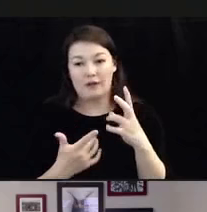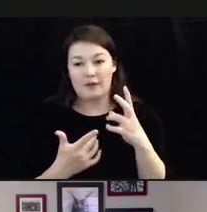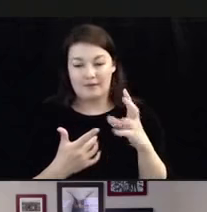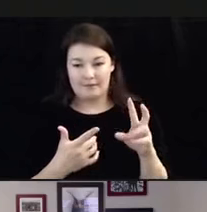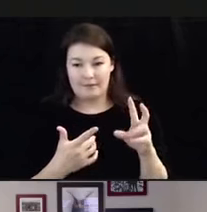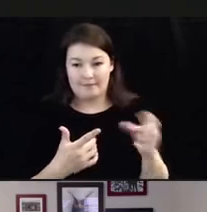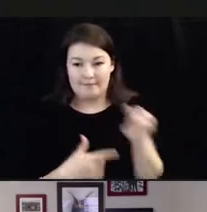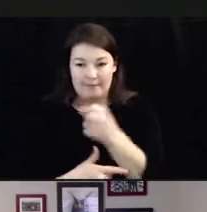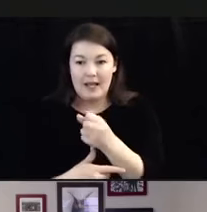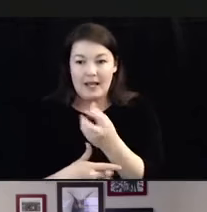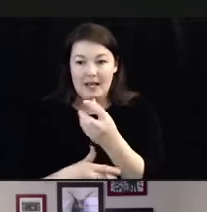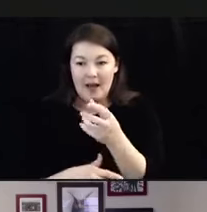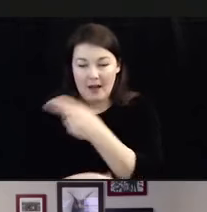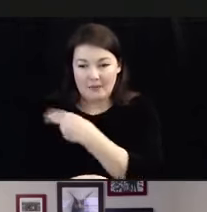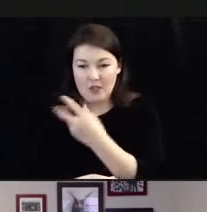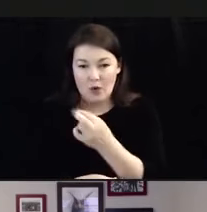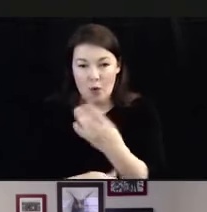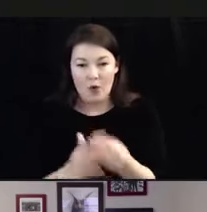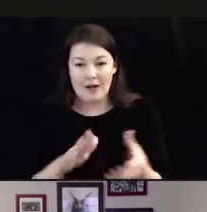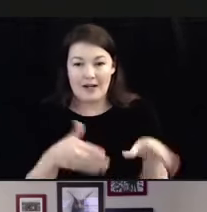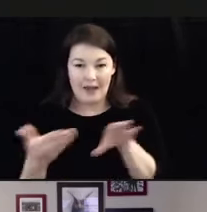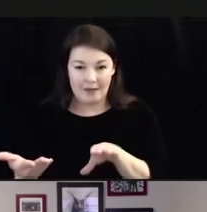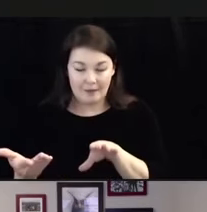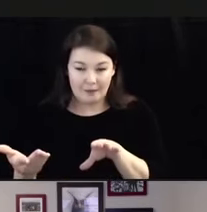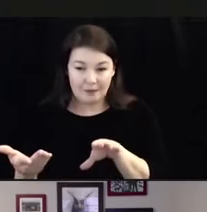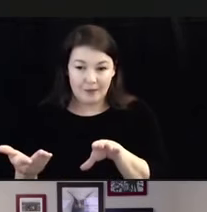have Jesus Carrascal from Univision.